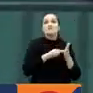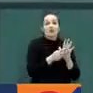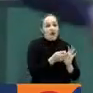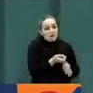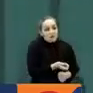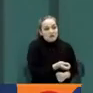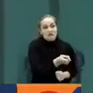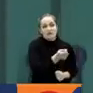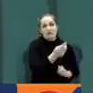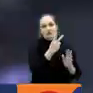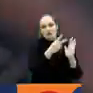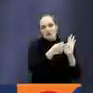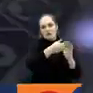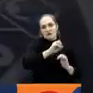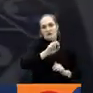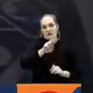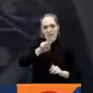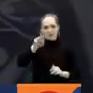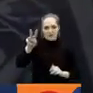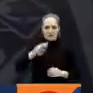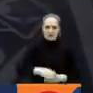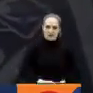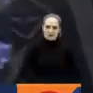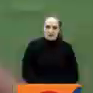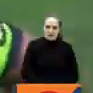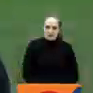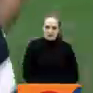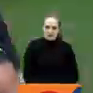próximo 2022.